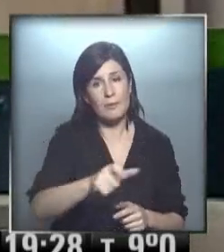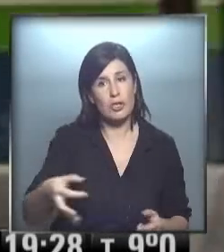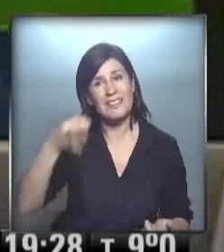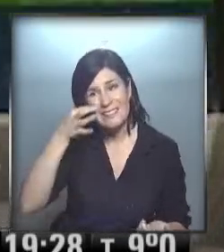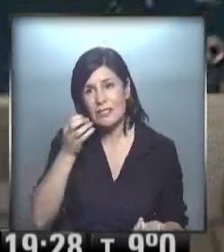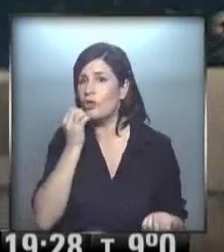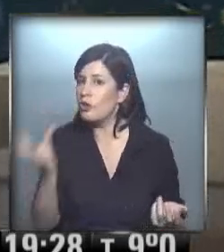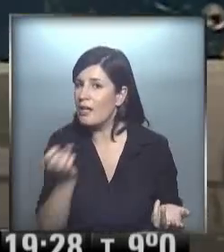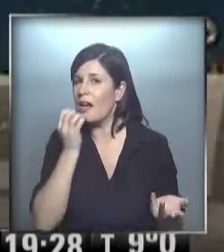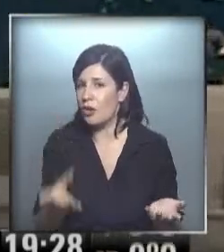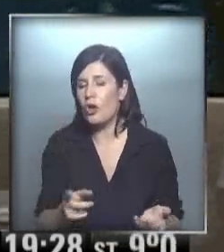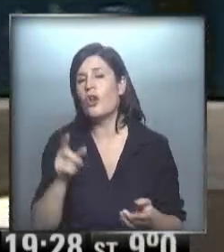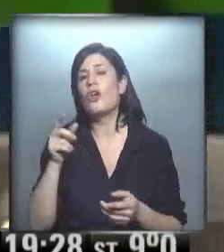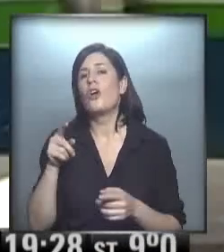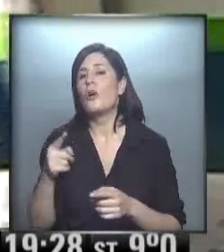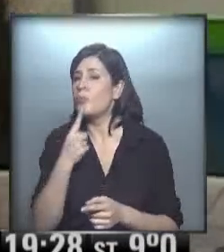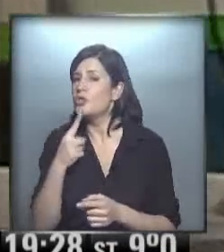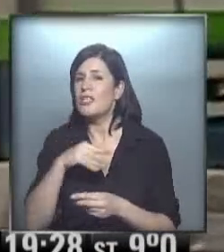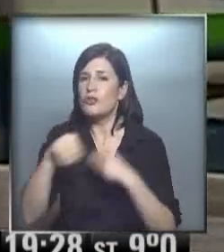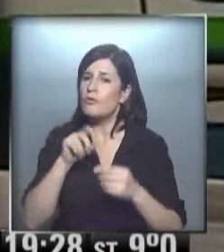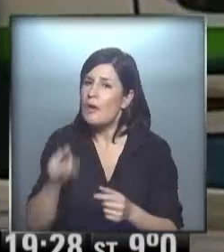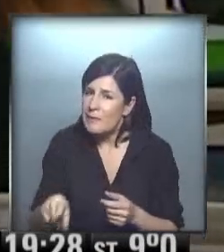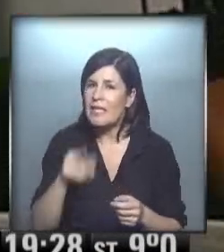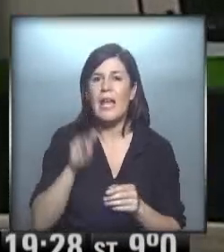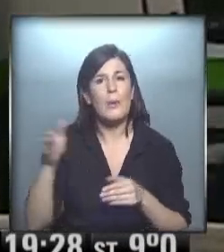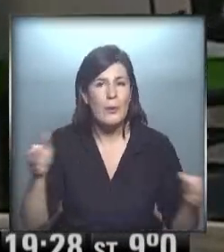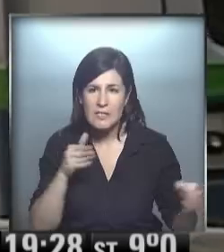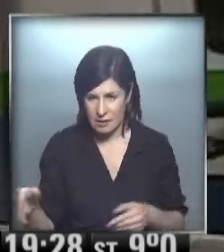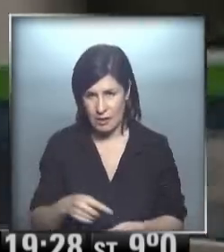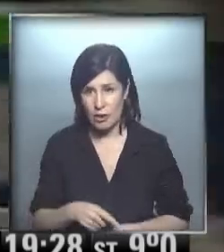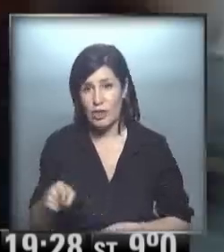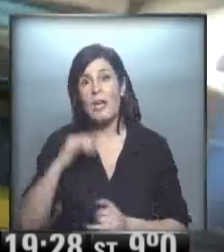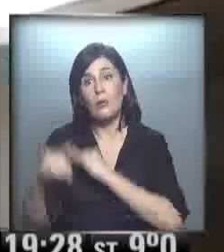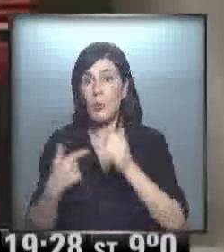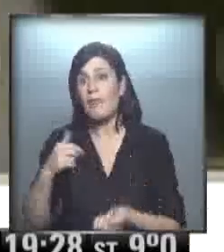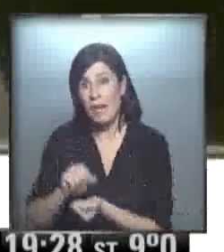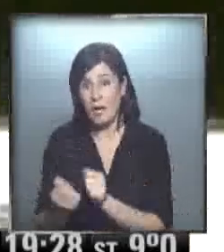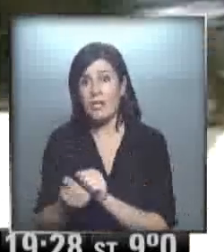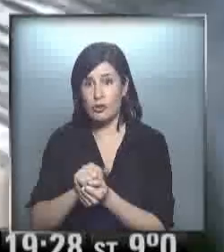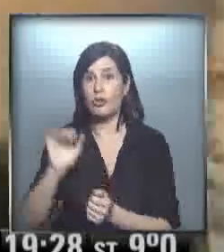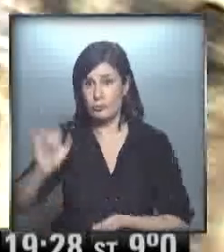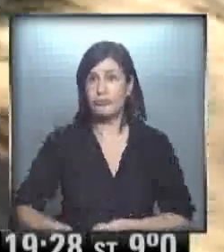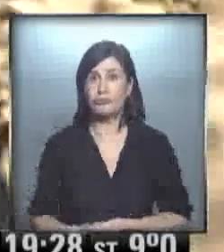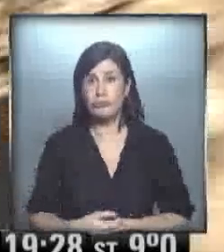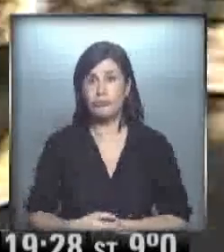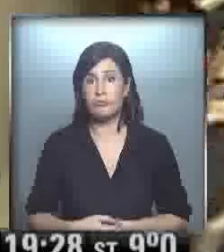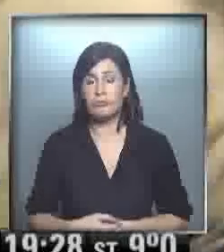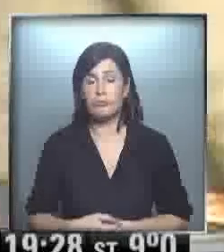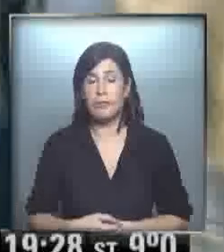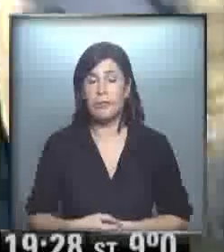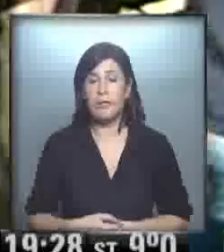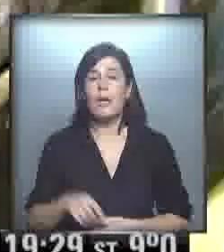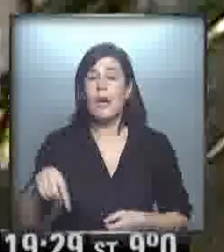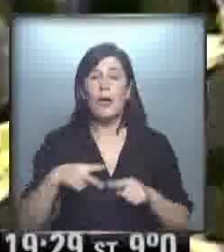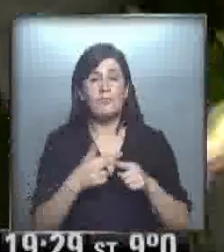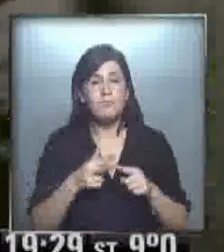particular a vecinos y familiares de David Benítez, el hombre que admitió haber mantenido relaciones con la nena. Las pericias técnicas están orientadas